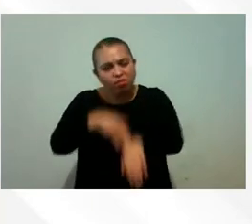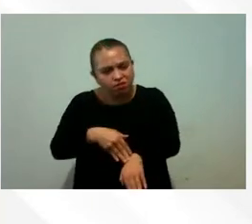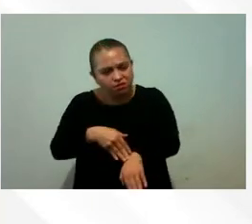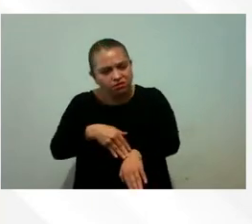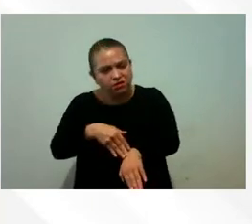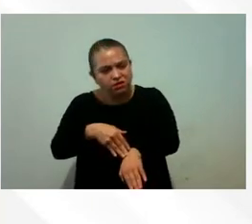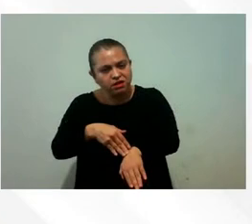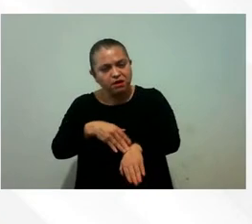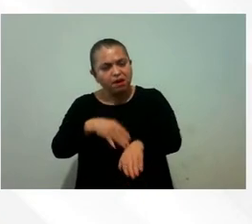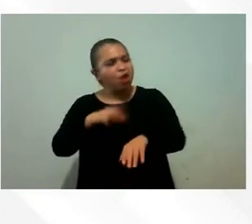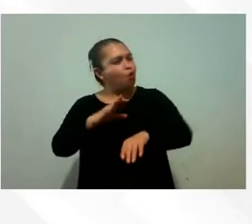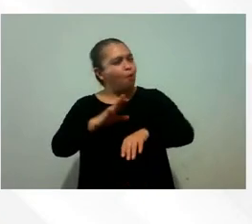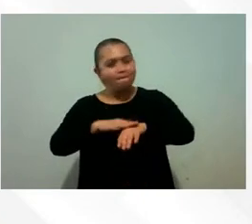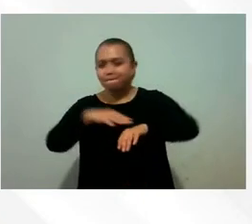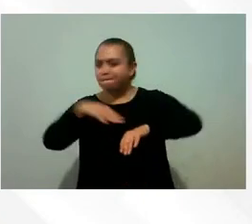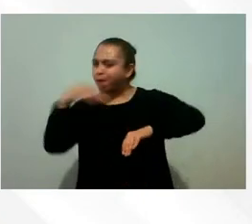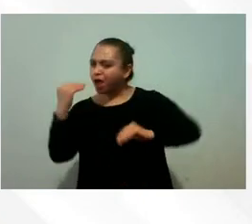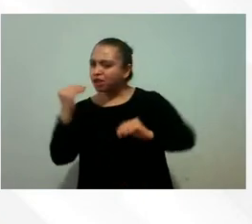construcción colectiva?